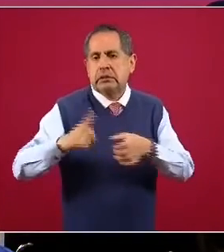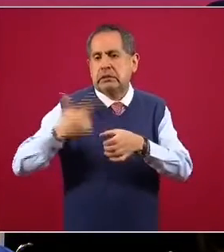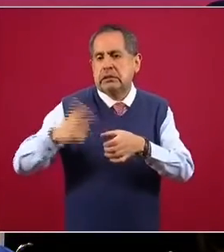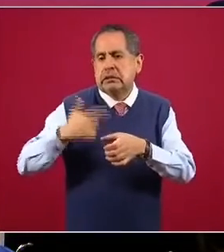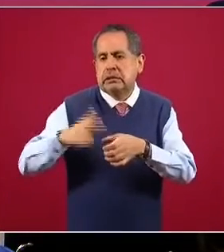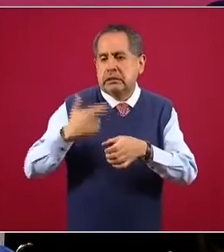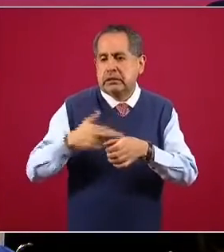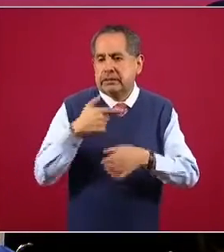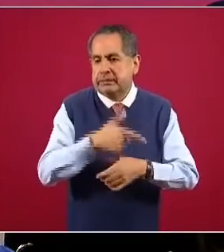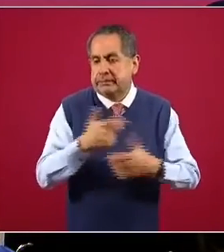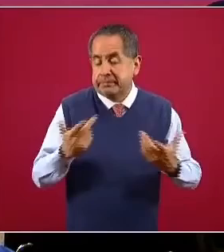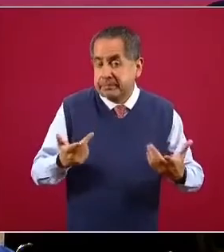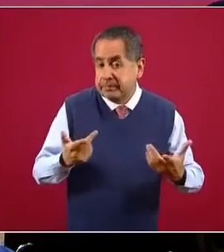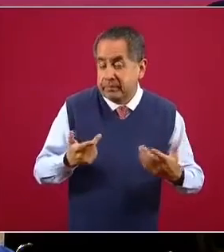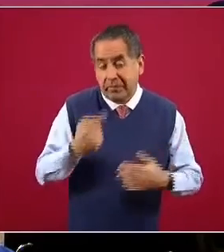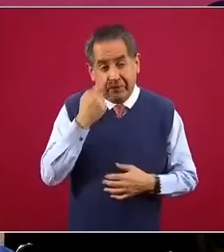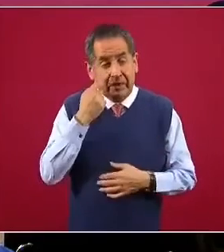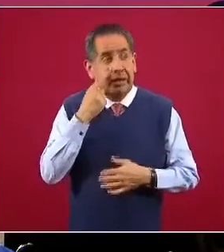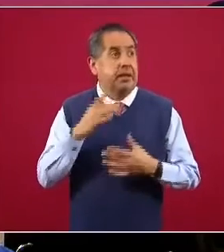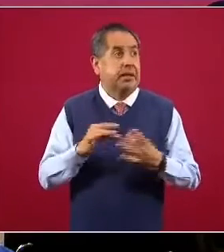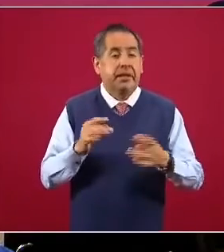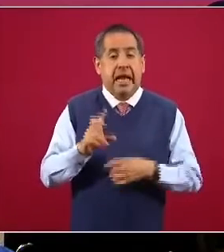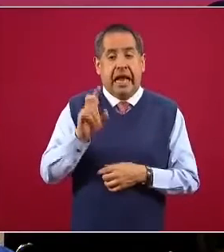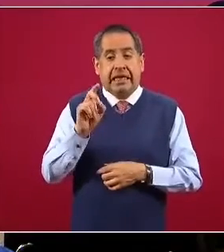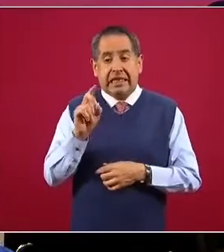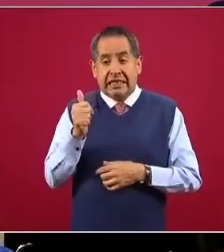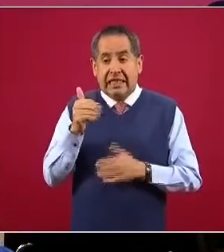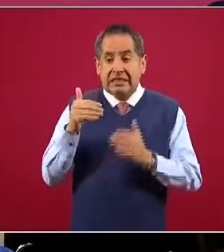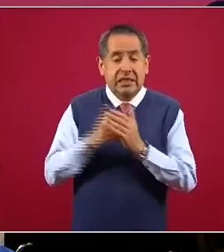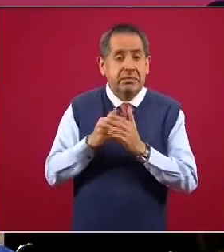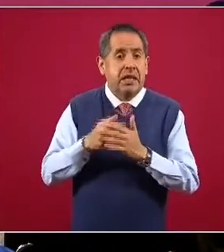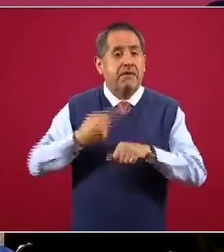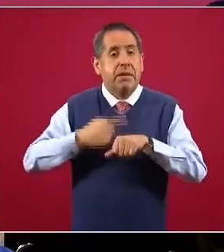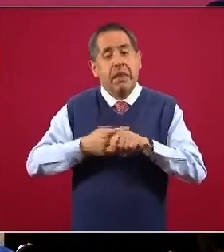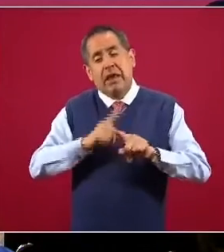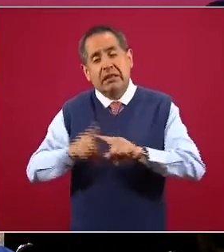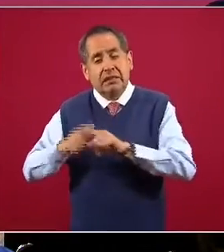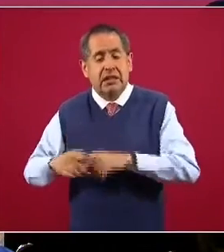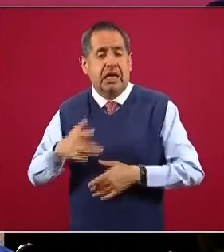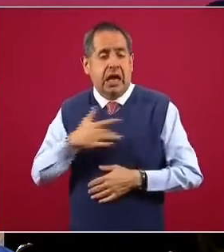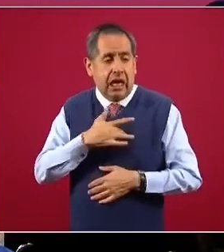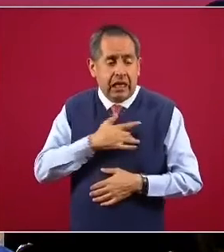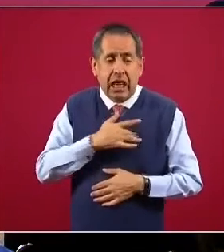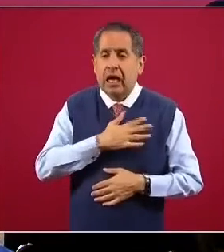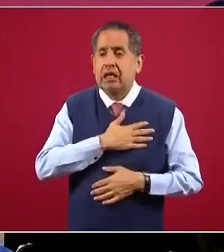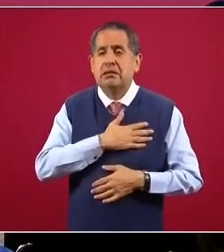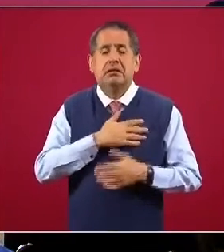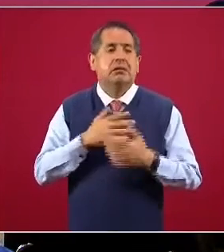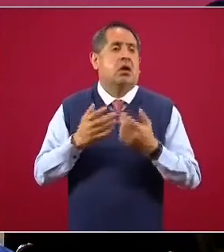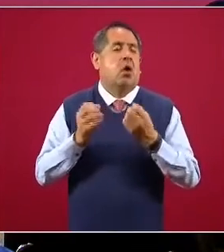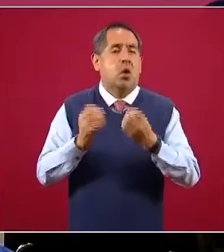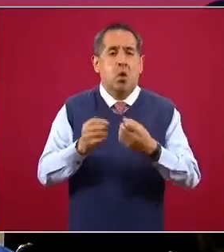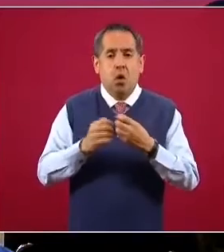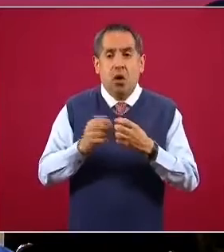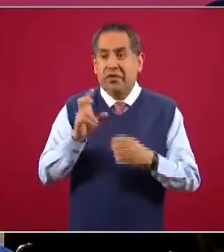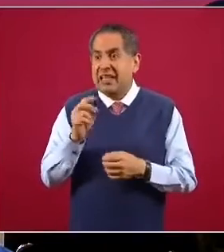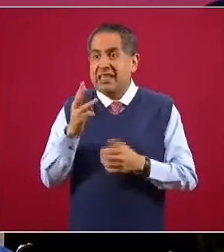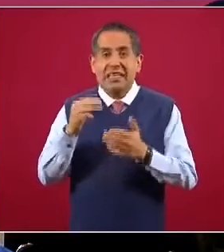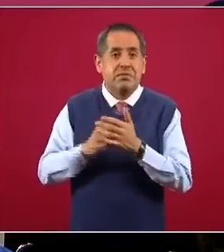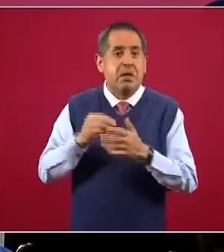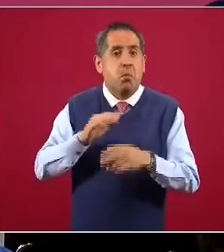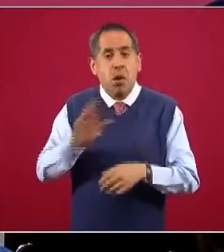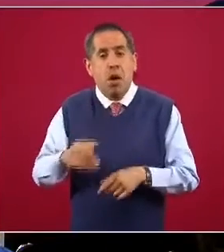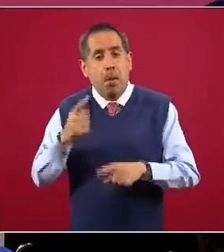vemos son 36,000 enfermedades cardiometabólicas, cardíacas, 23,000 por diabetes